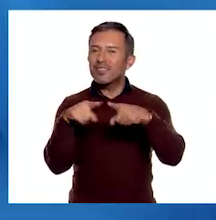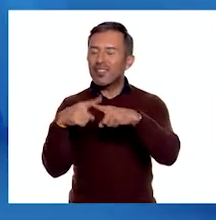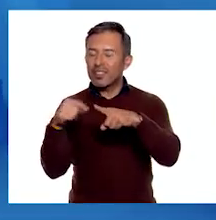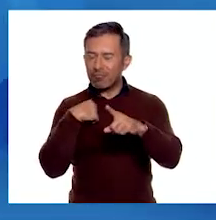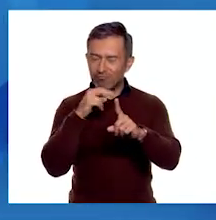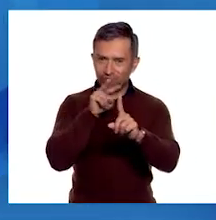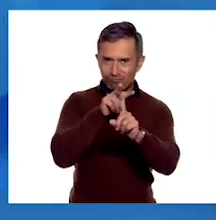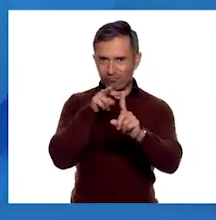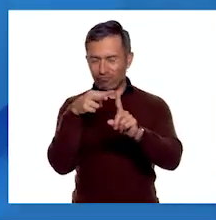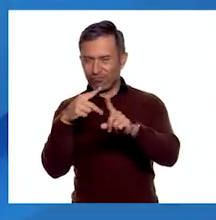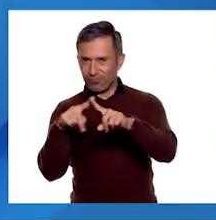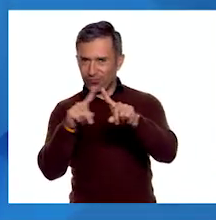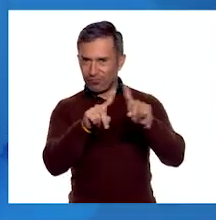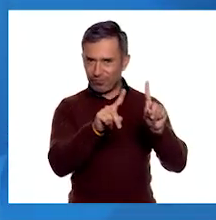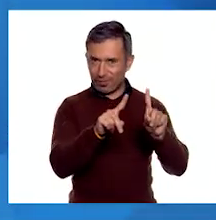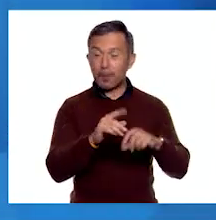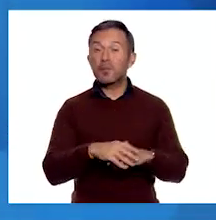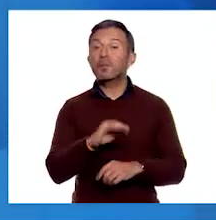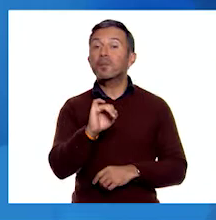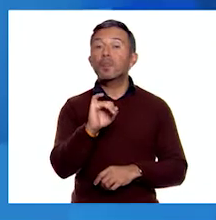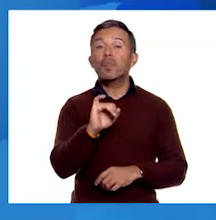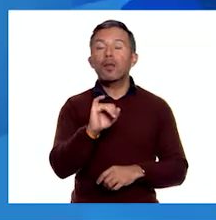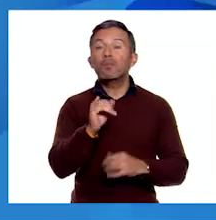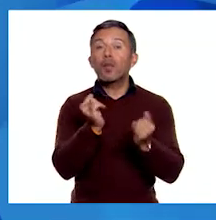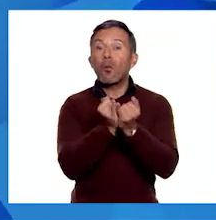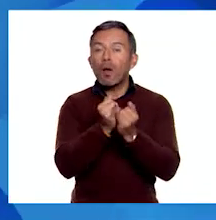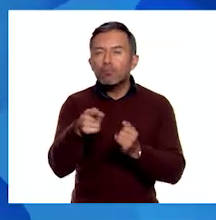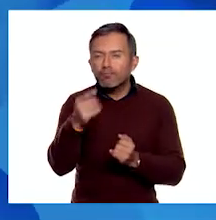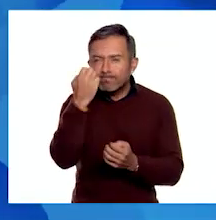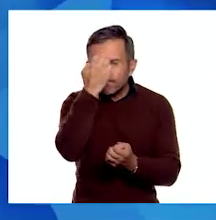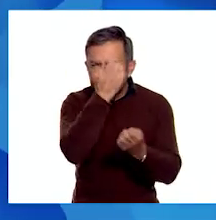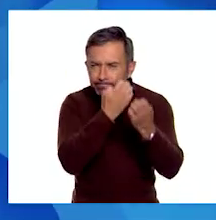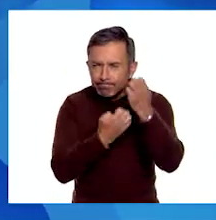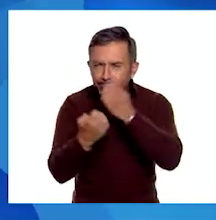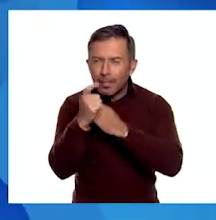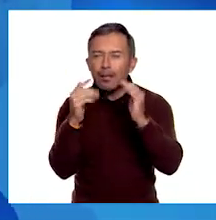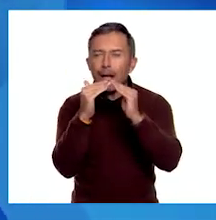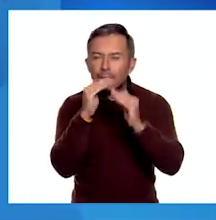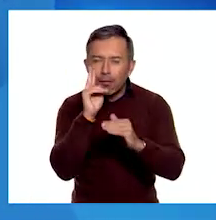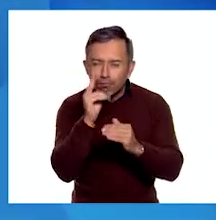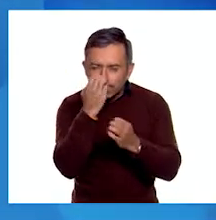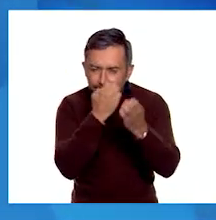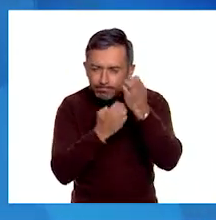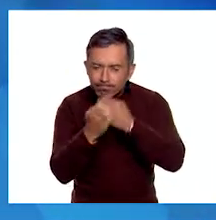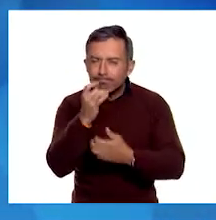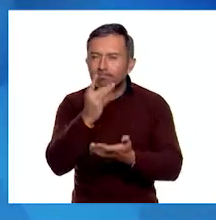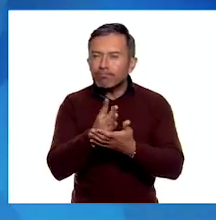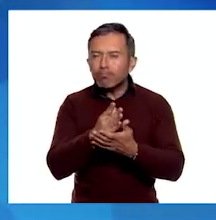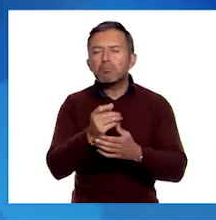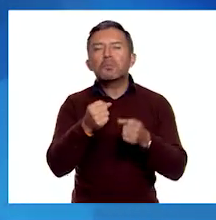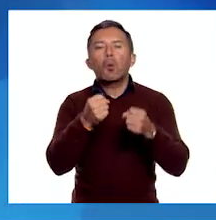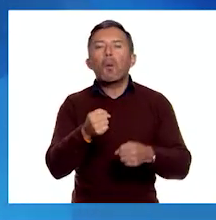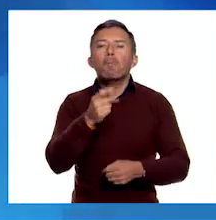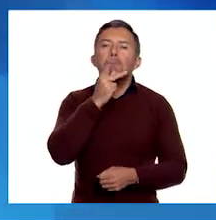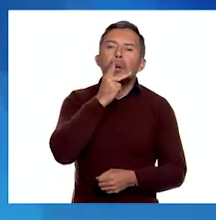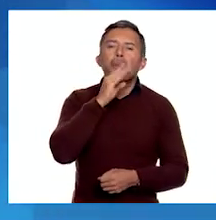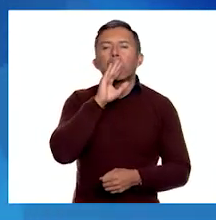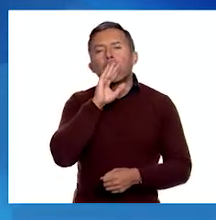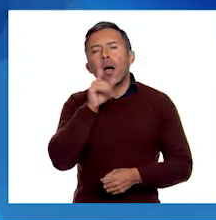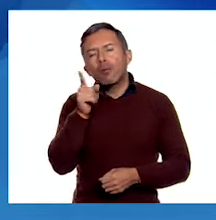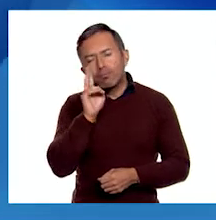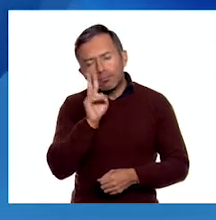Exacto. Aquí igualmente, niñas y niños, ustedes allá en casita, de seguro, alguien también de su familia, su papá, su mamá, quien esté por ahí, ya han